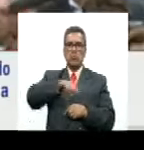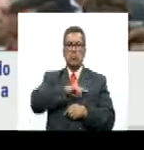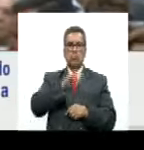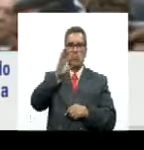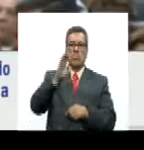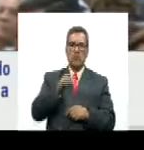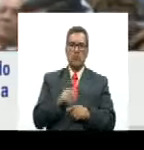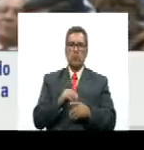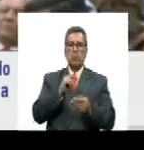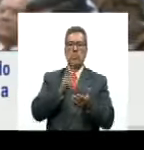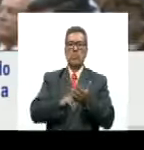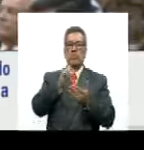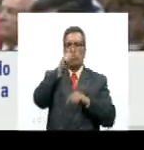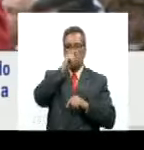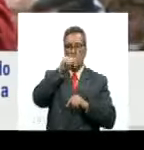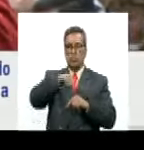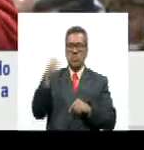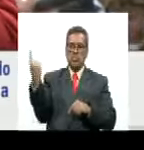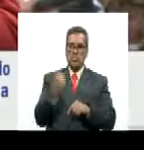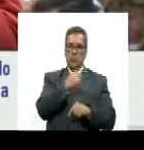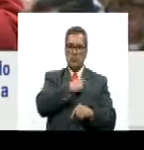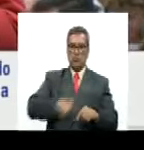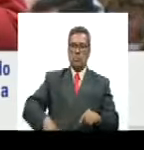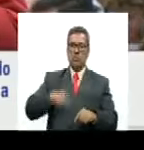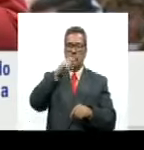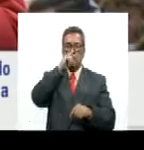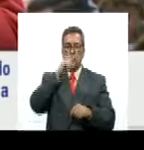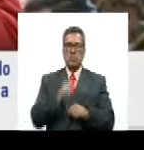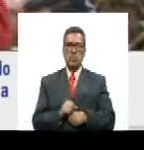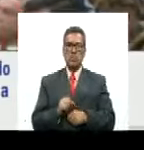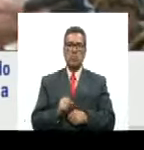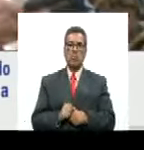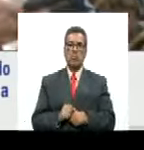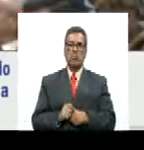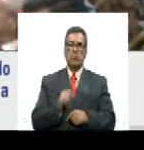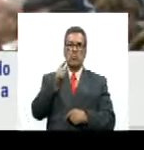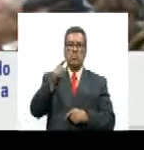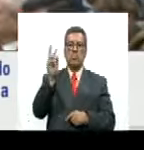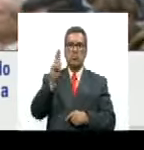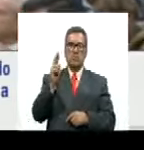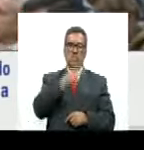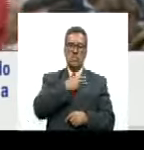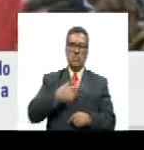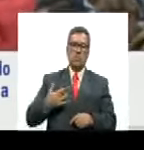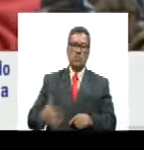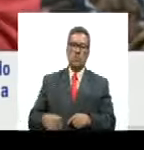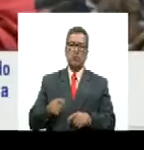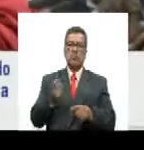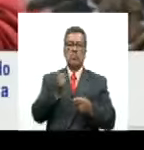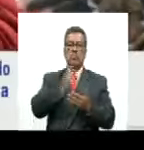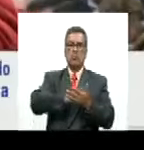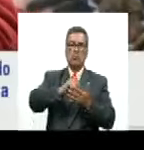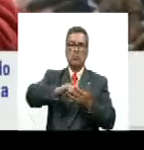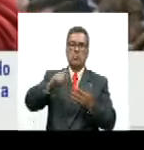Hace exactamente un año estuvo el presidente Nicolás Maduro en la República Popular China. Se firmaron